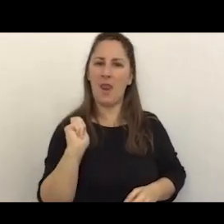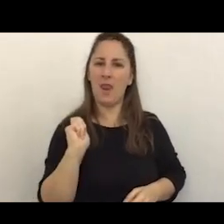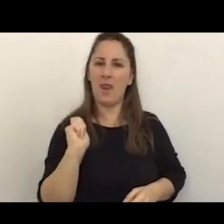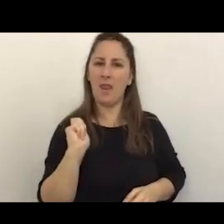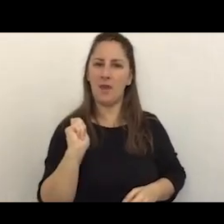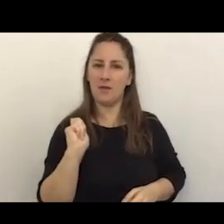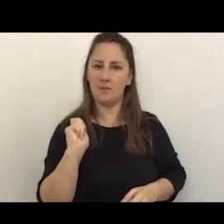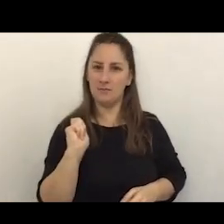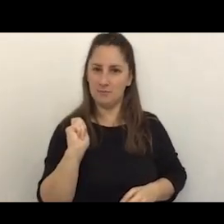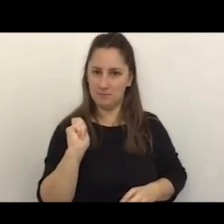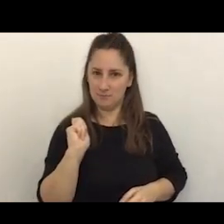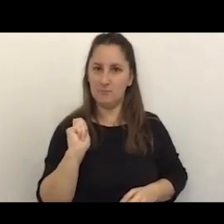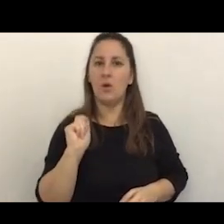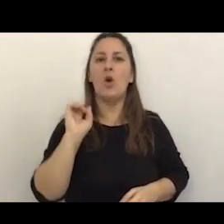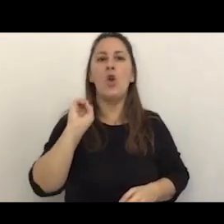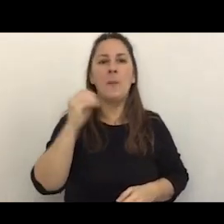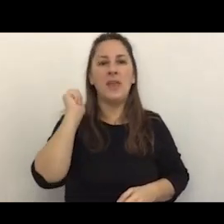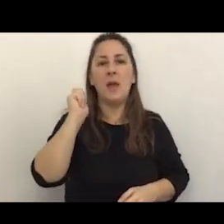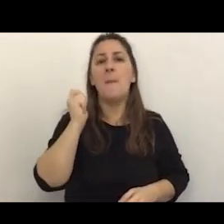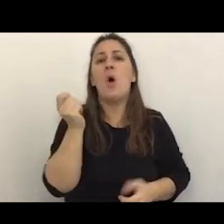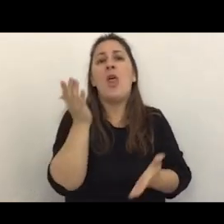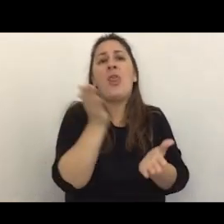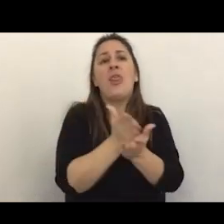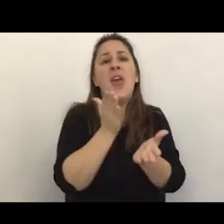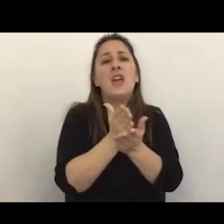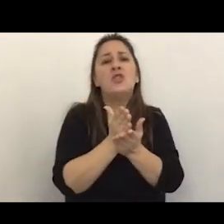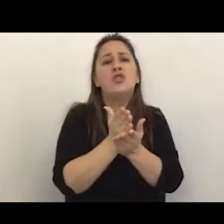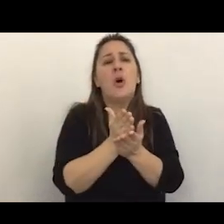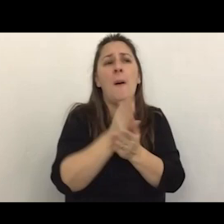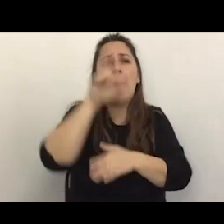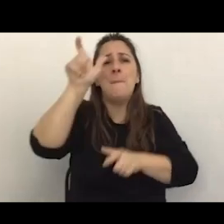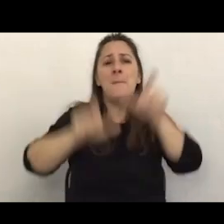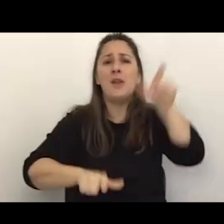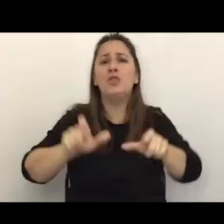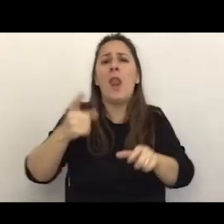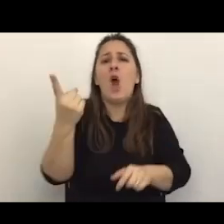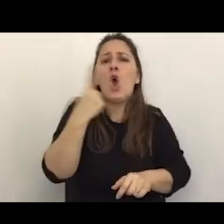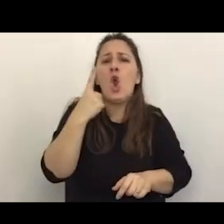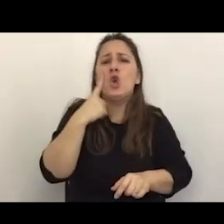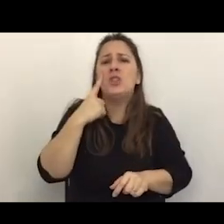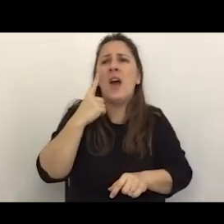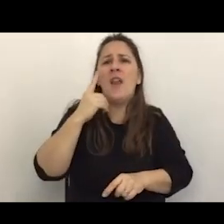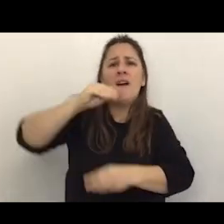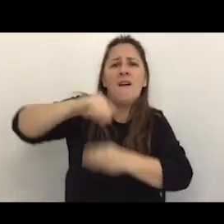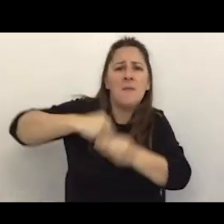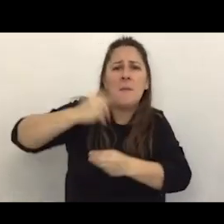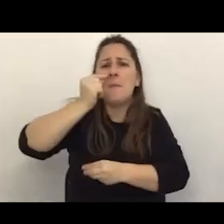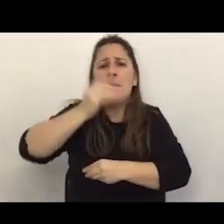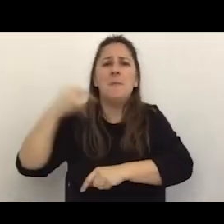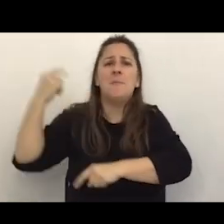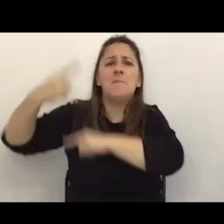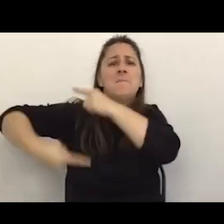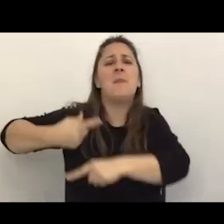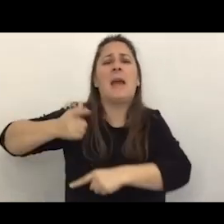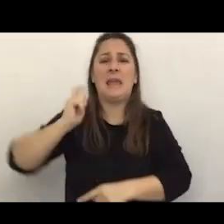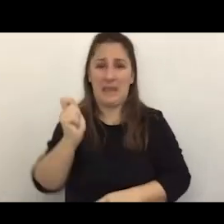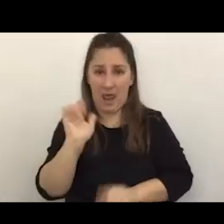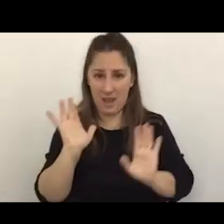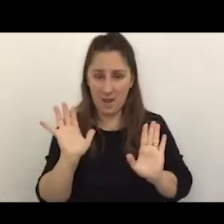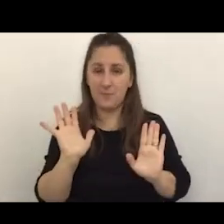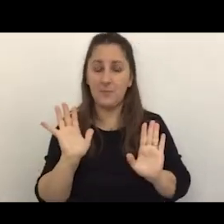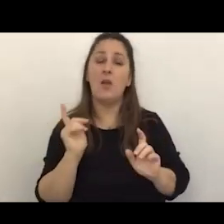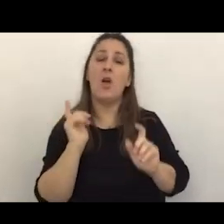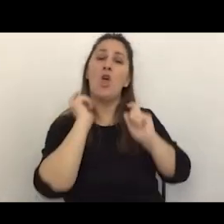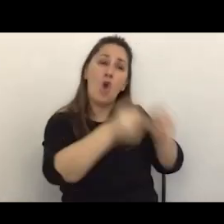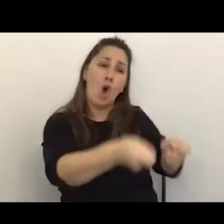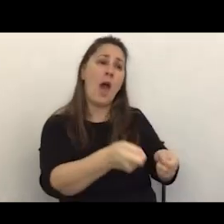por el denominado derecho a conocer los orígenes que vamos a ver dentro de un ratito. Sí, o sea, donar material genético tanto